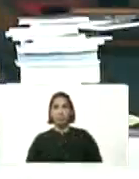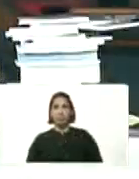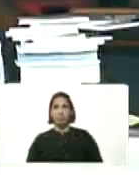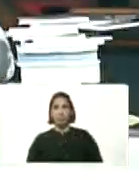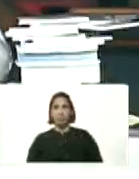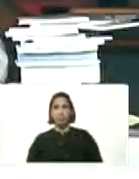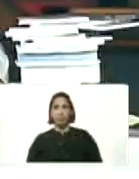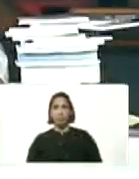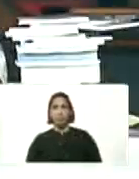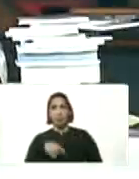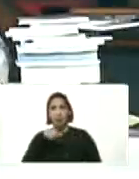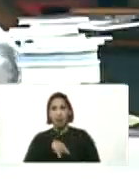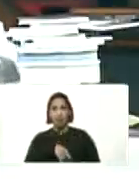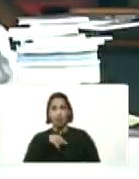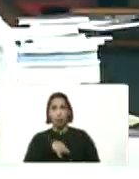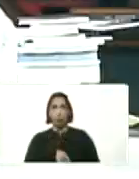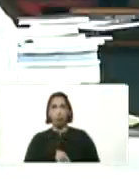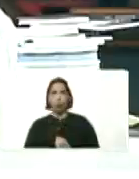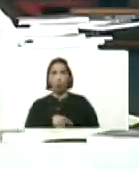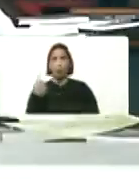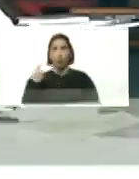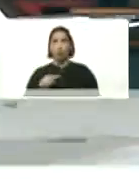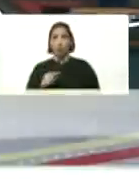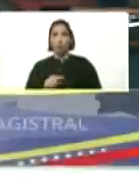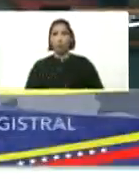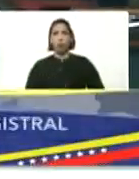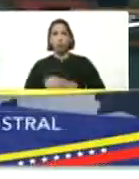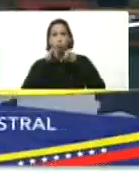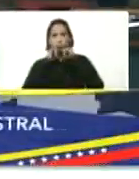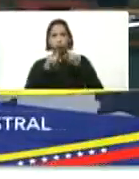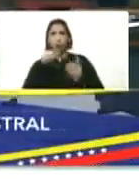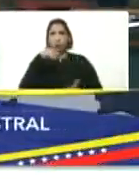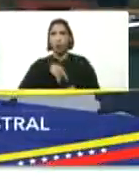Y de Carabobo, tengo una primicia de Carabobo.